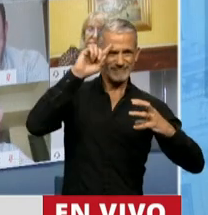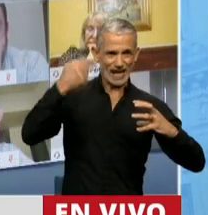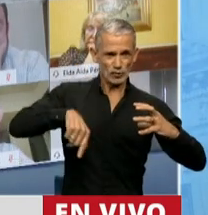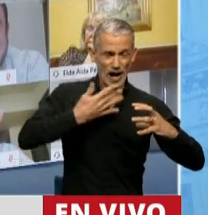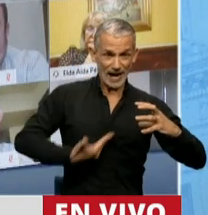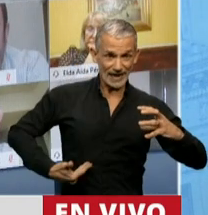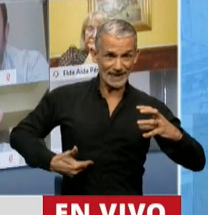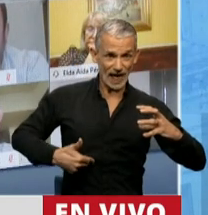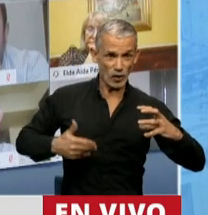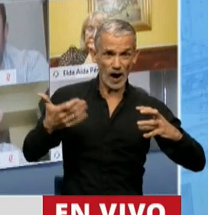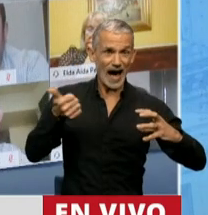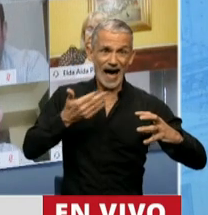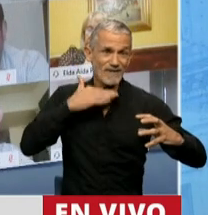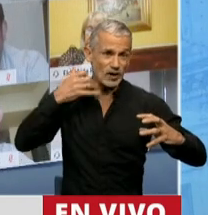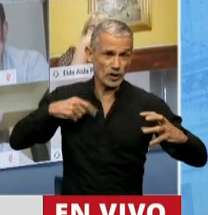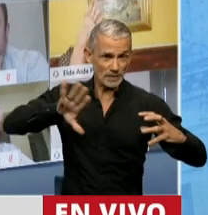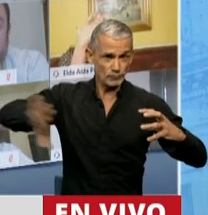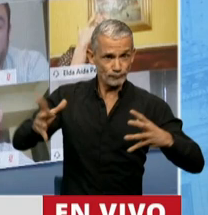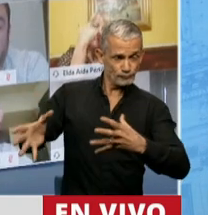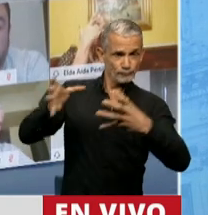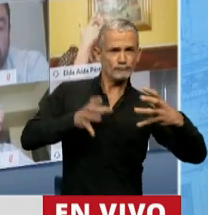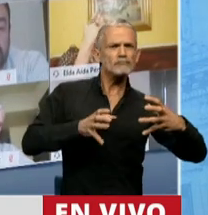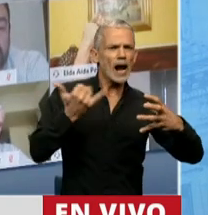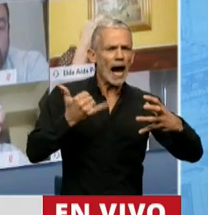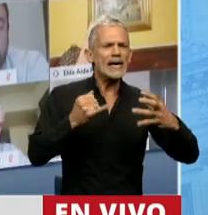hay participaciones significativas